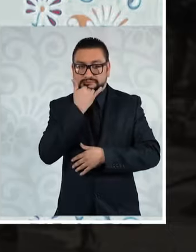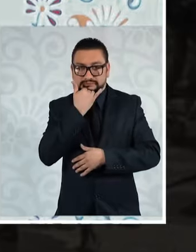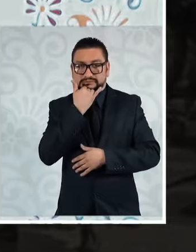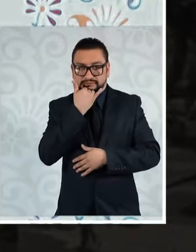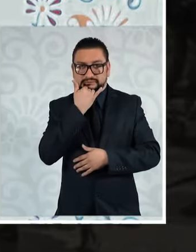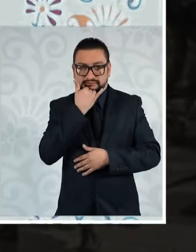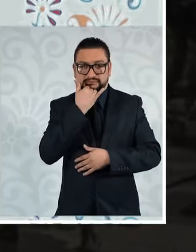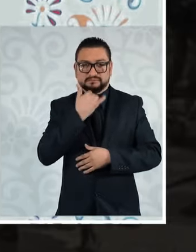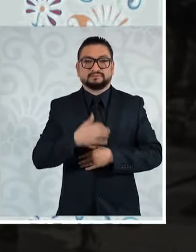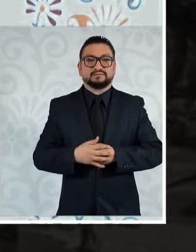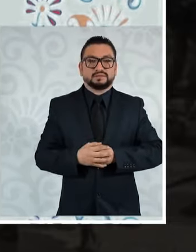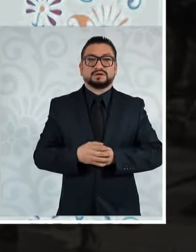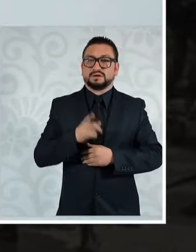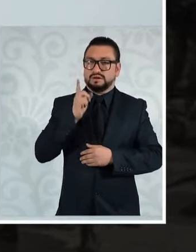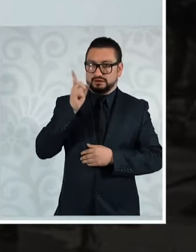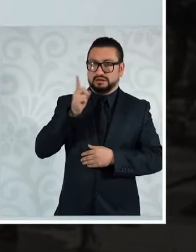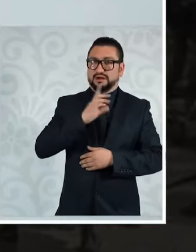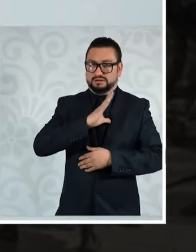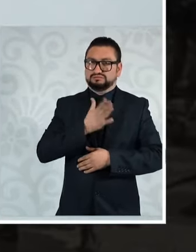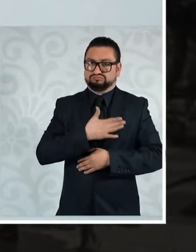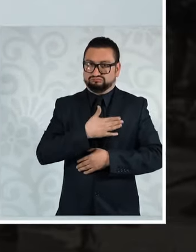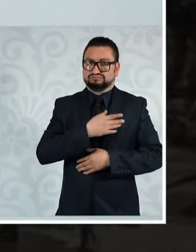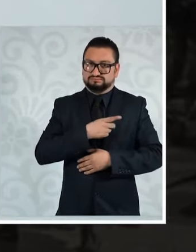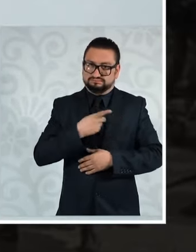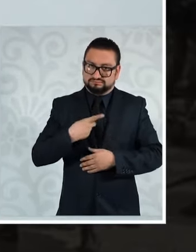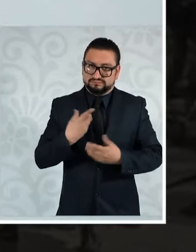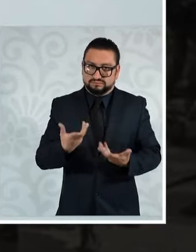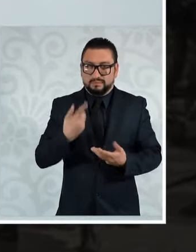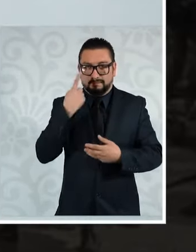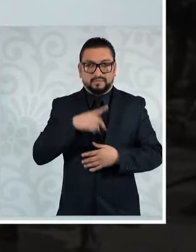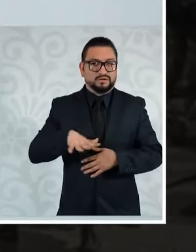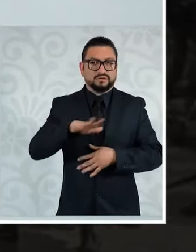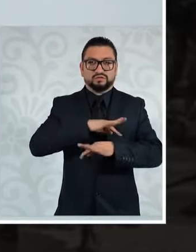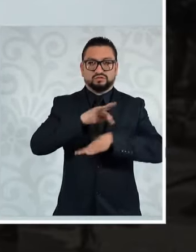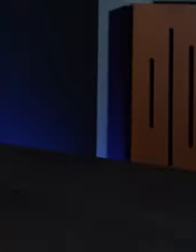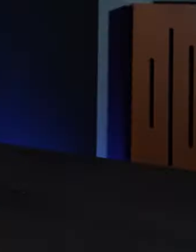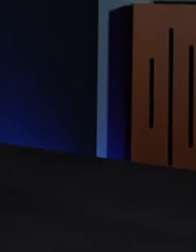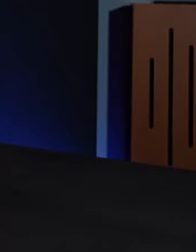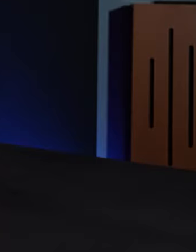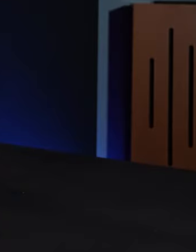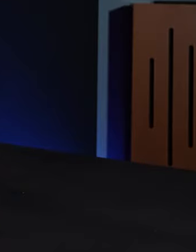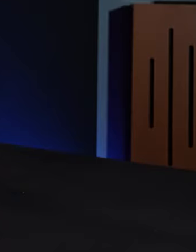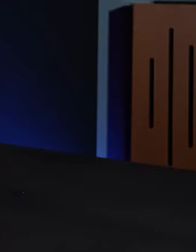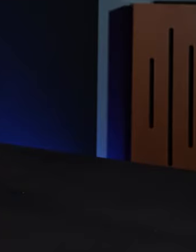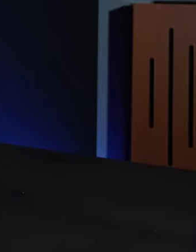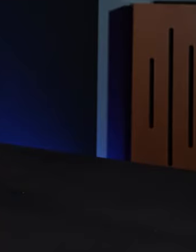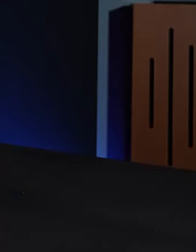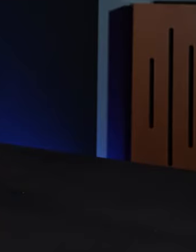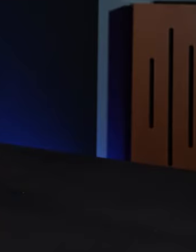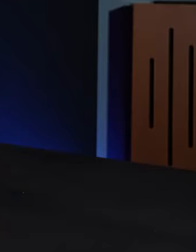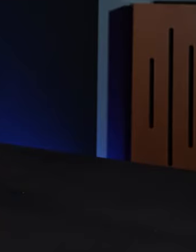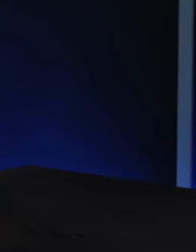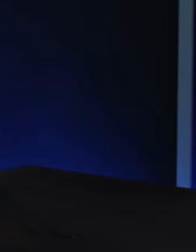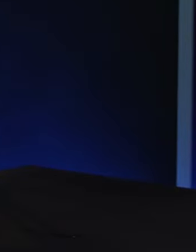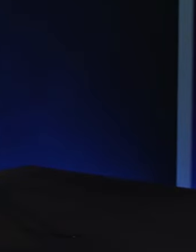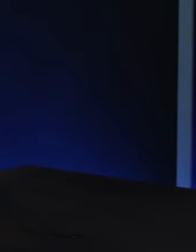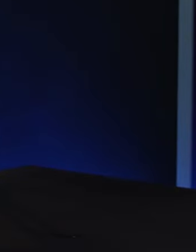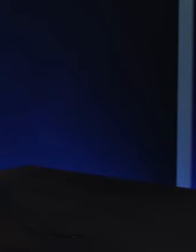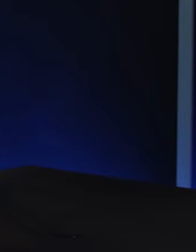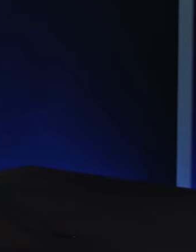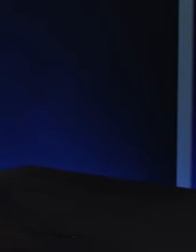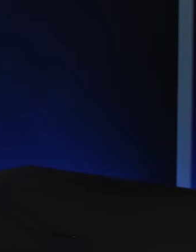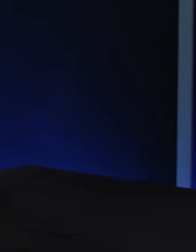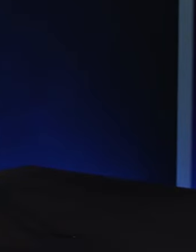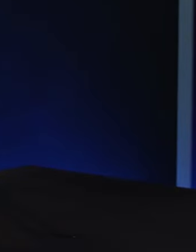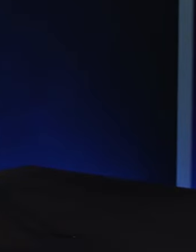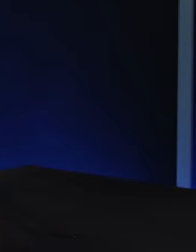pública España a los pueblos originarios. La mal llamada conquista de América fue un